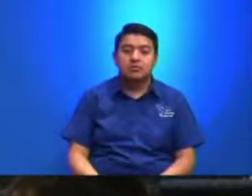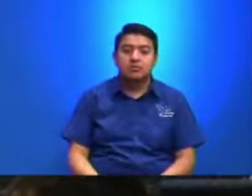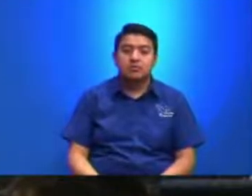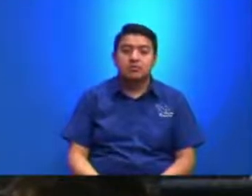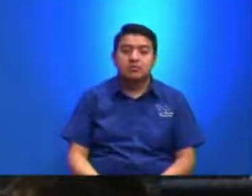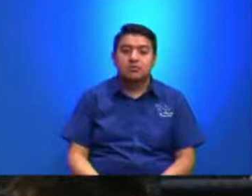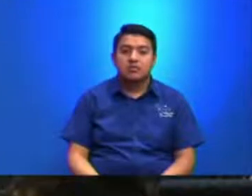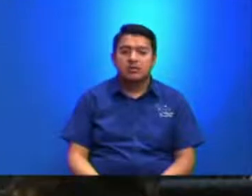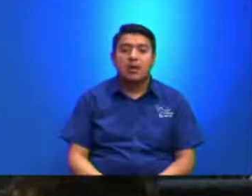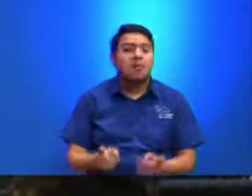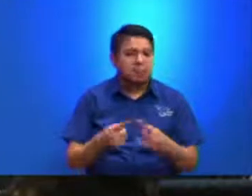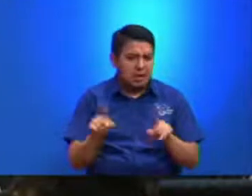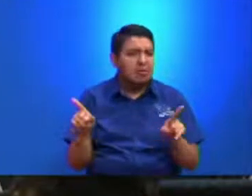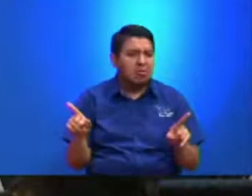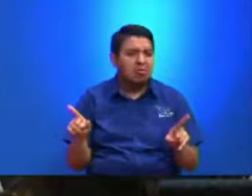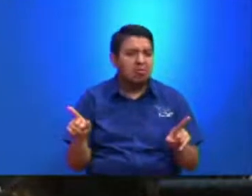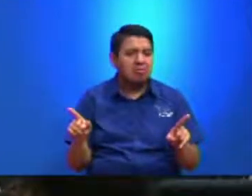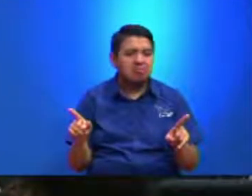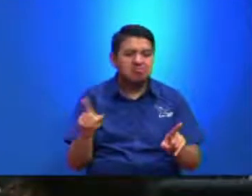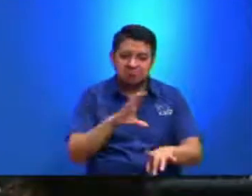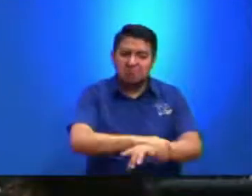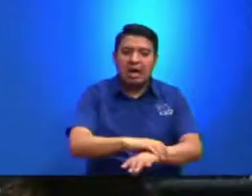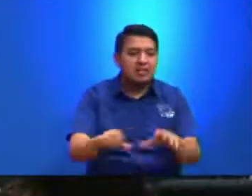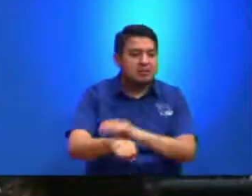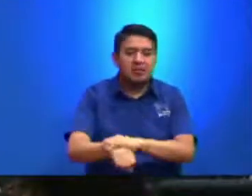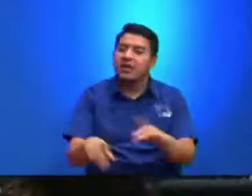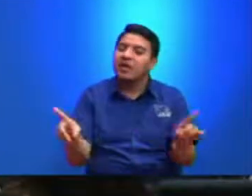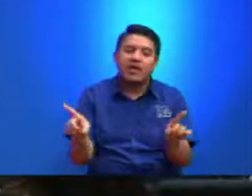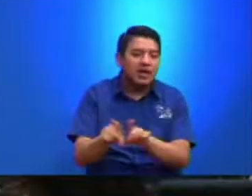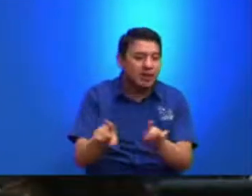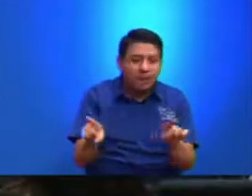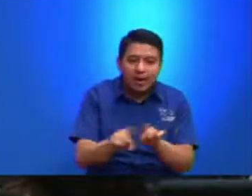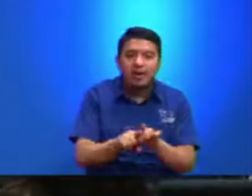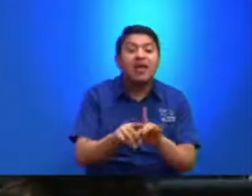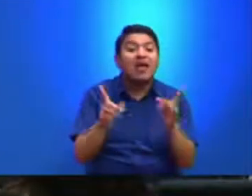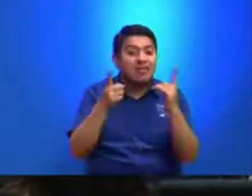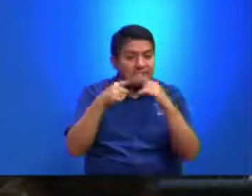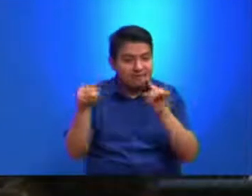lugar, pero es cárcel, no pueden ir a ningún lugar, están encarcelados.